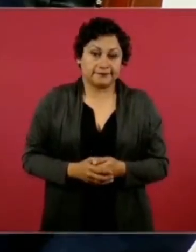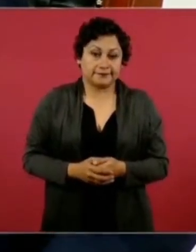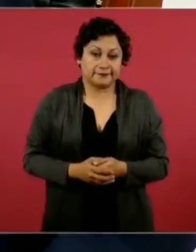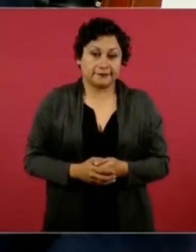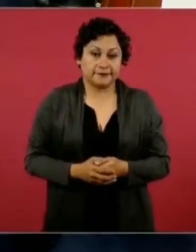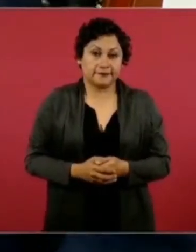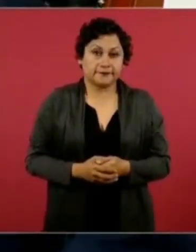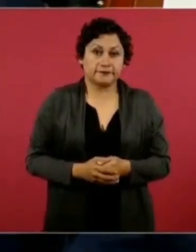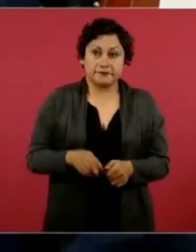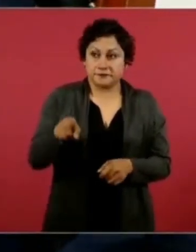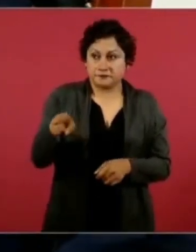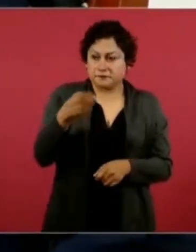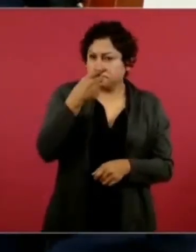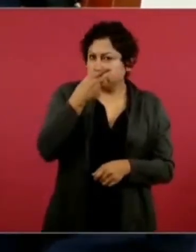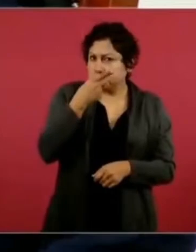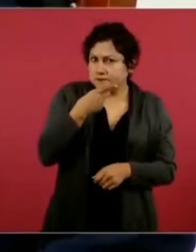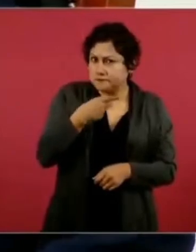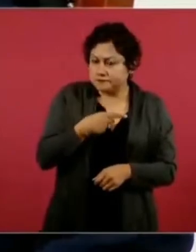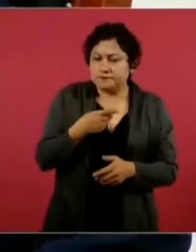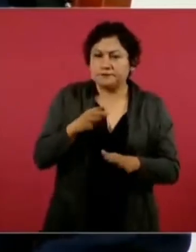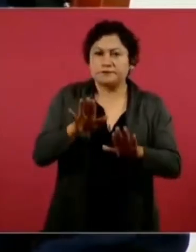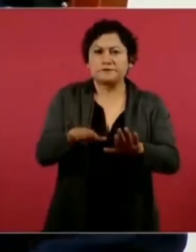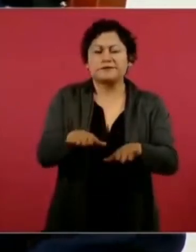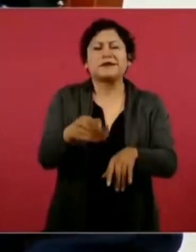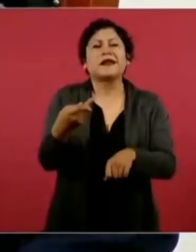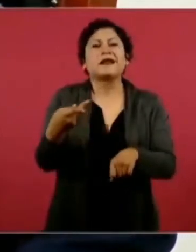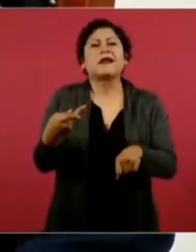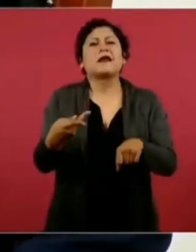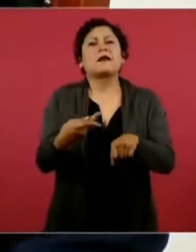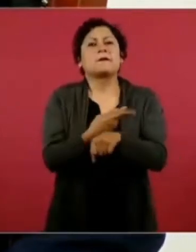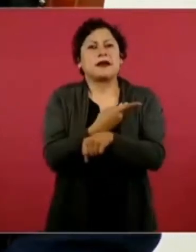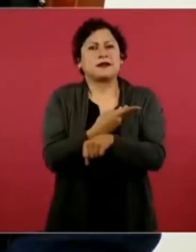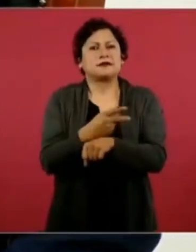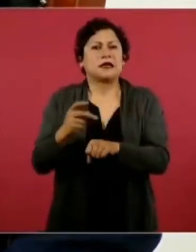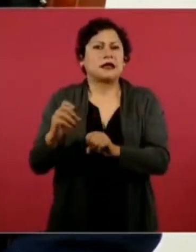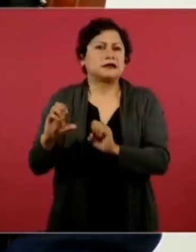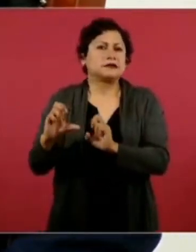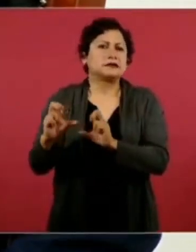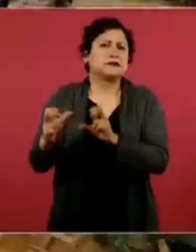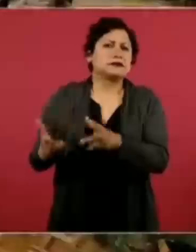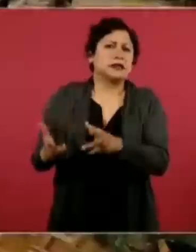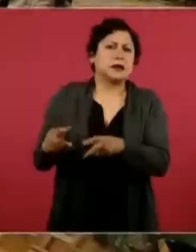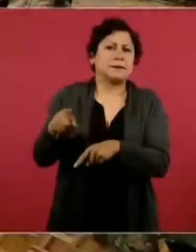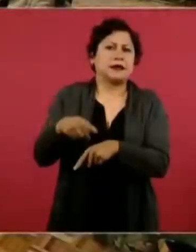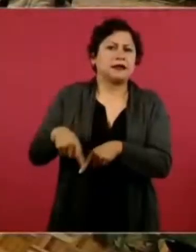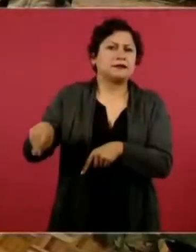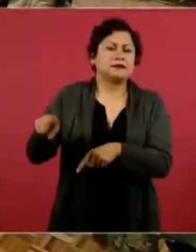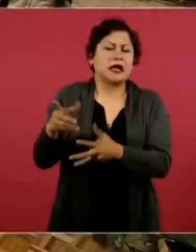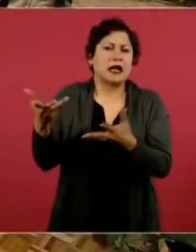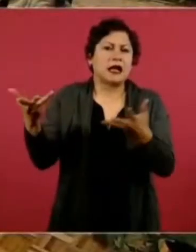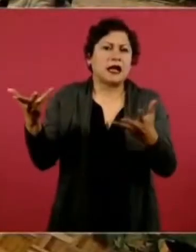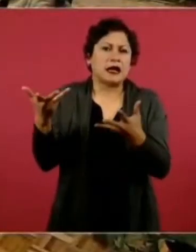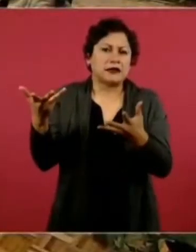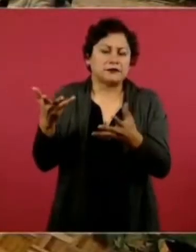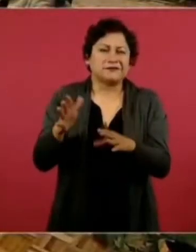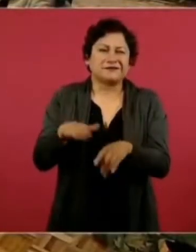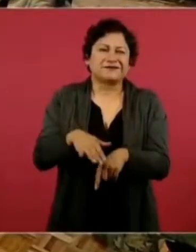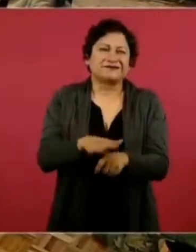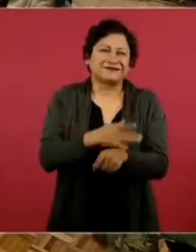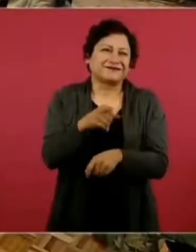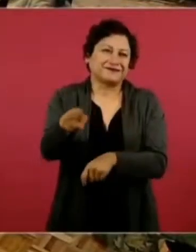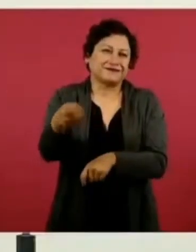Dice, ¿y qué pasa con los vuelos rasantes en Chiapas? Porque se quedó cuando el